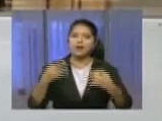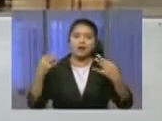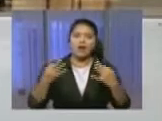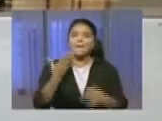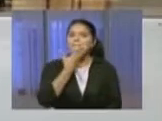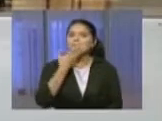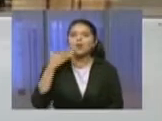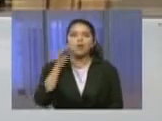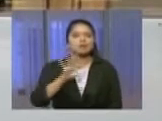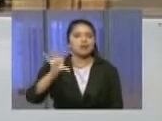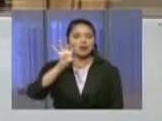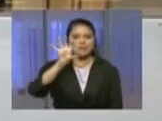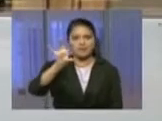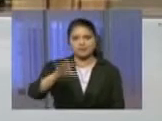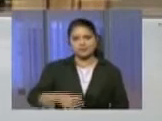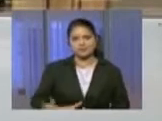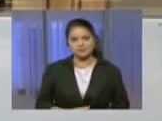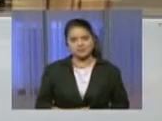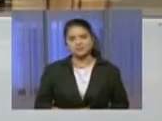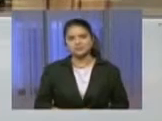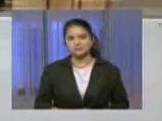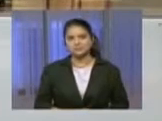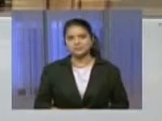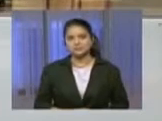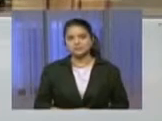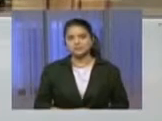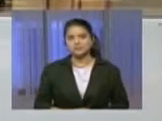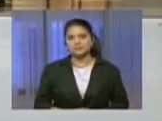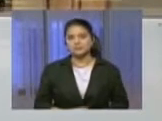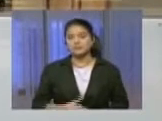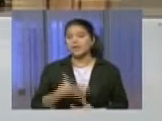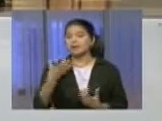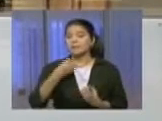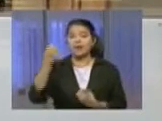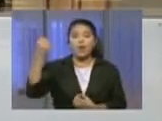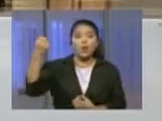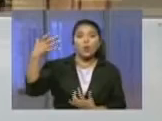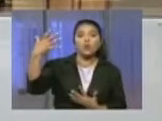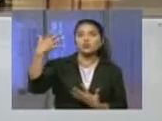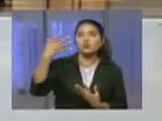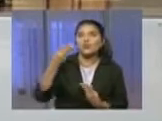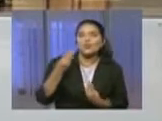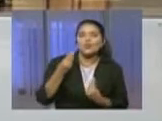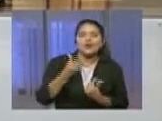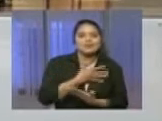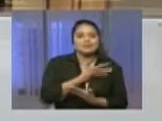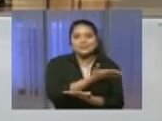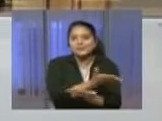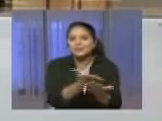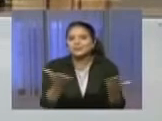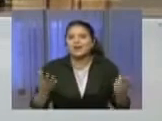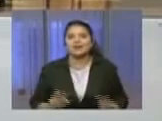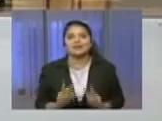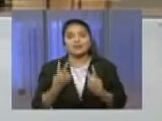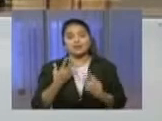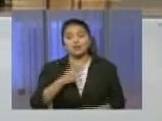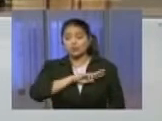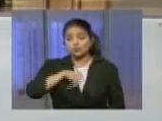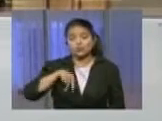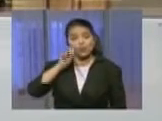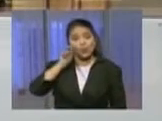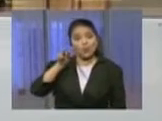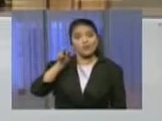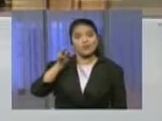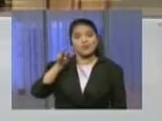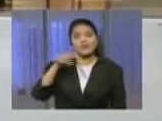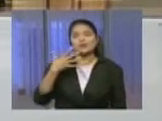la patria por eso es que tanta luz emanó en esta vida que nos tocó verlo y por